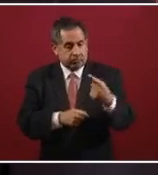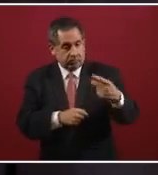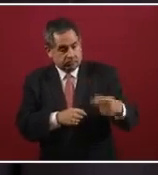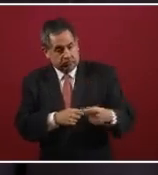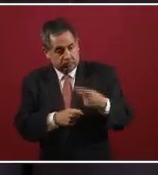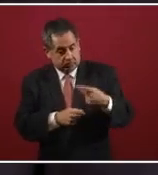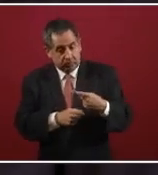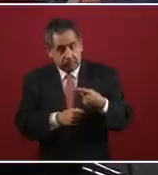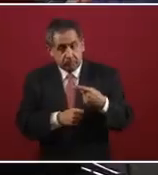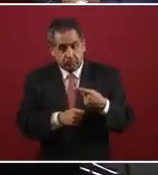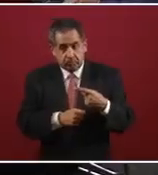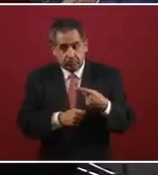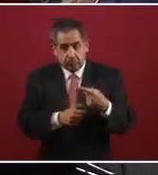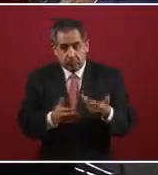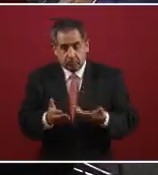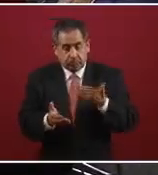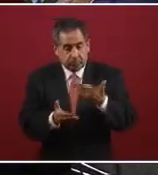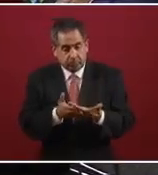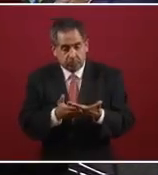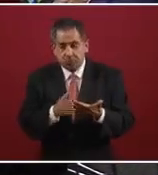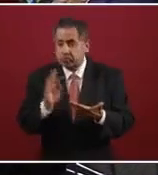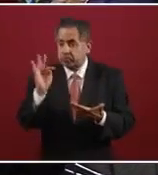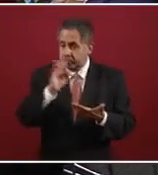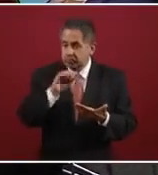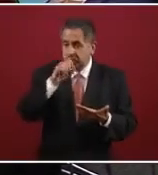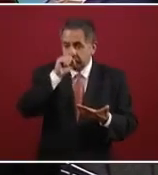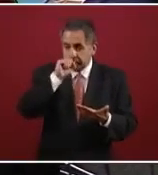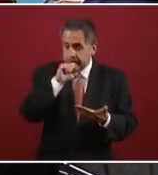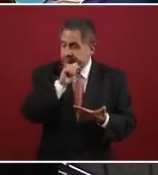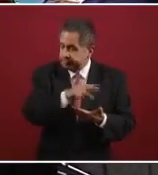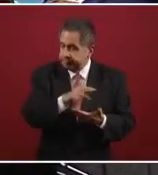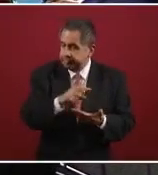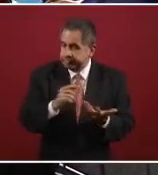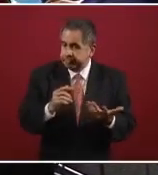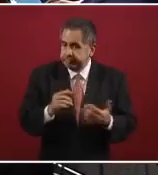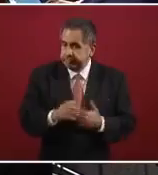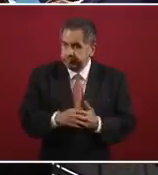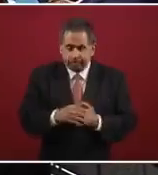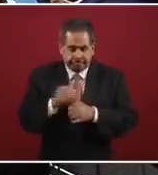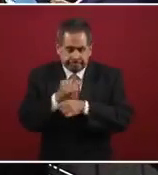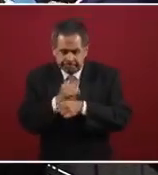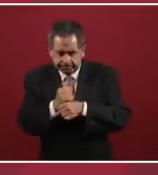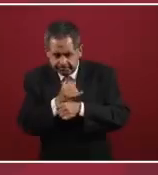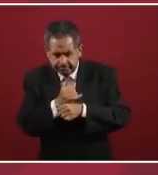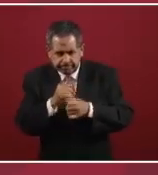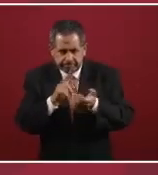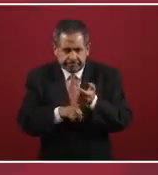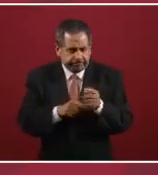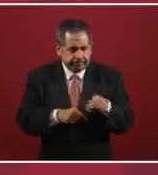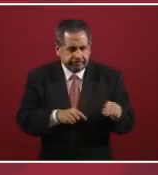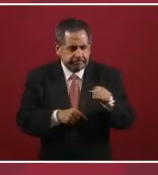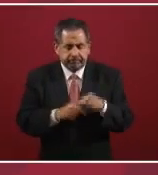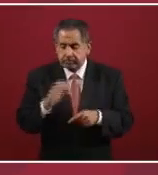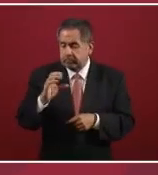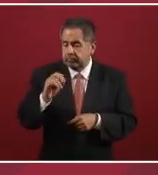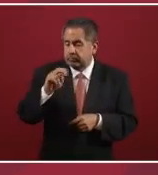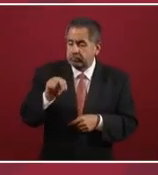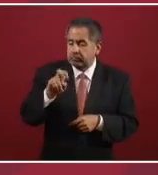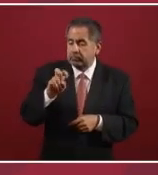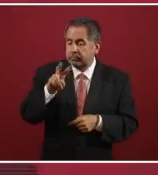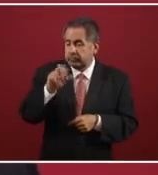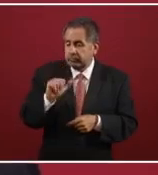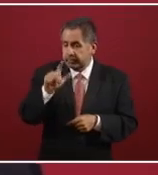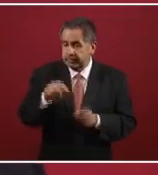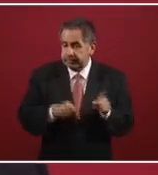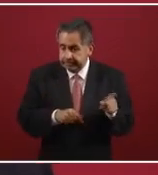planteo de que en efecto habían hecho una investigación y el coneval